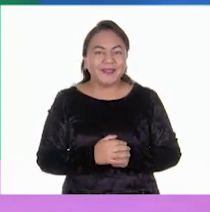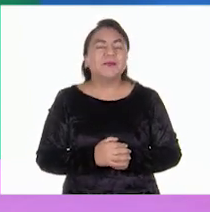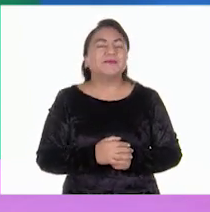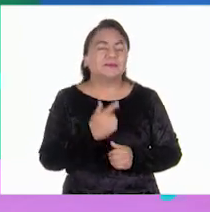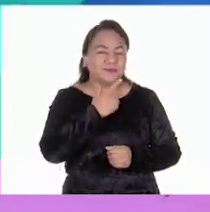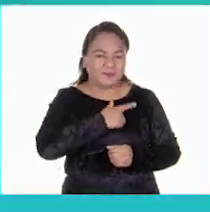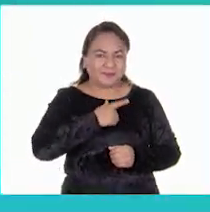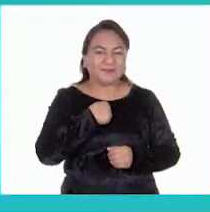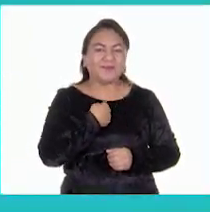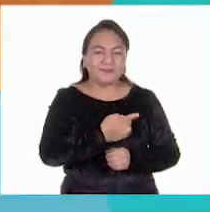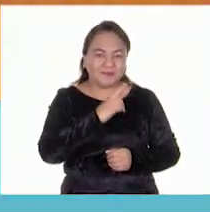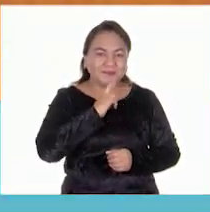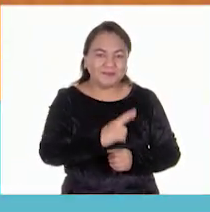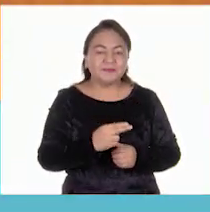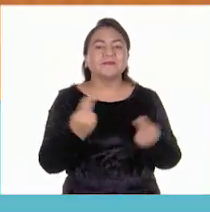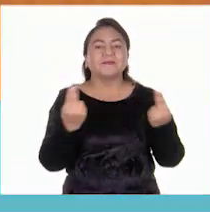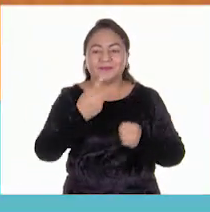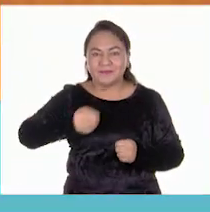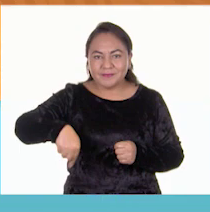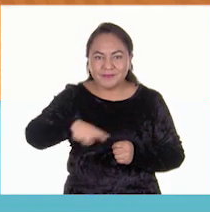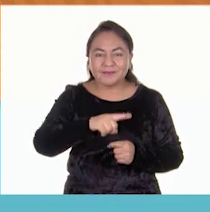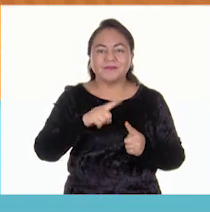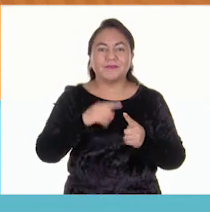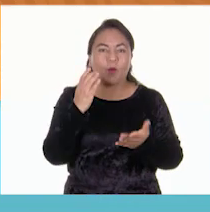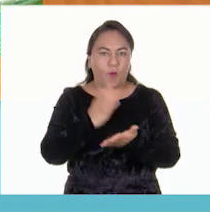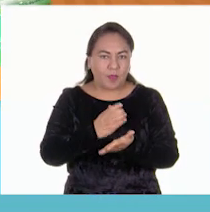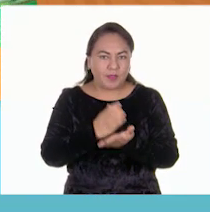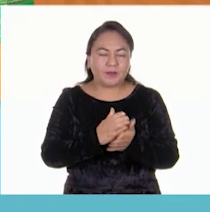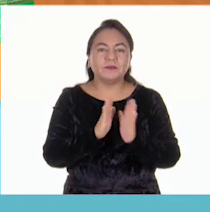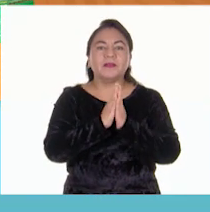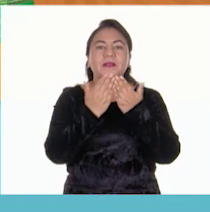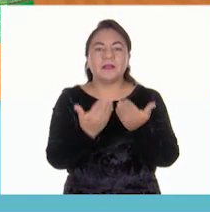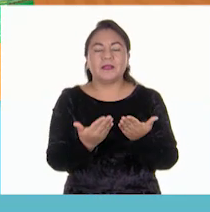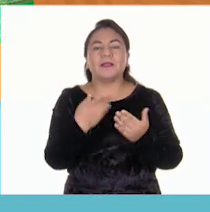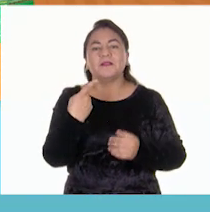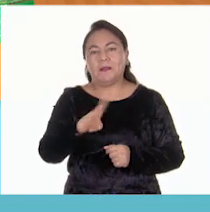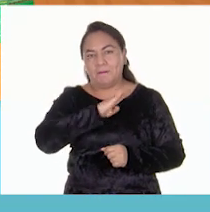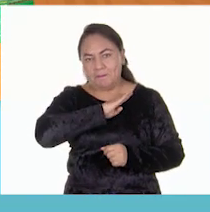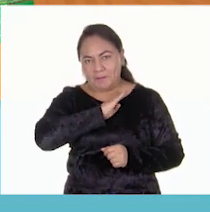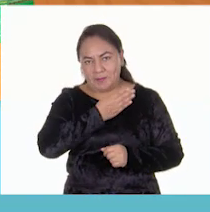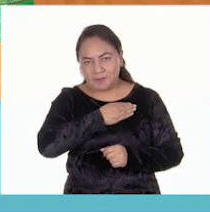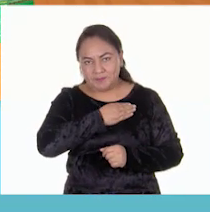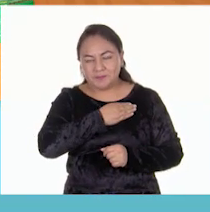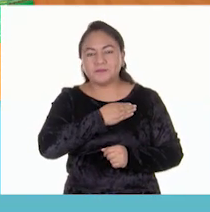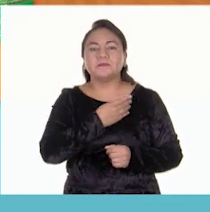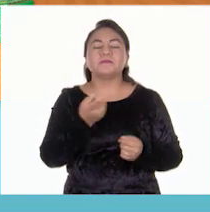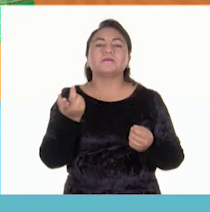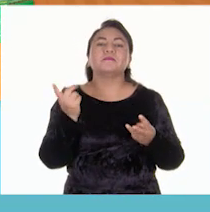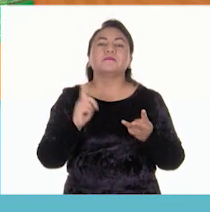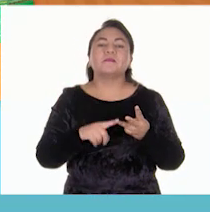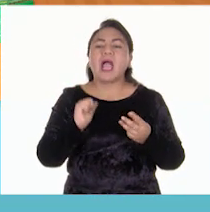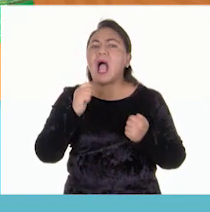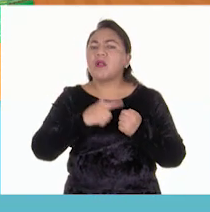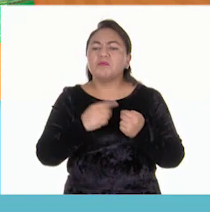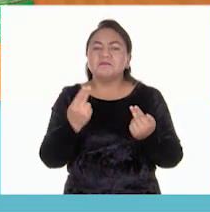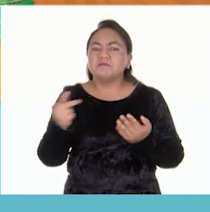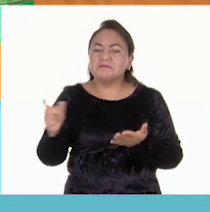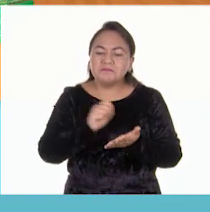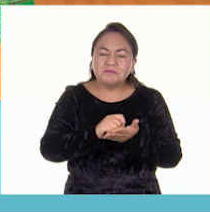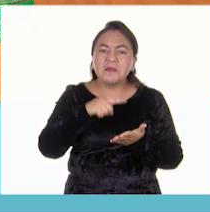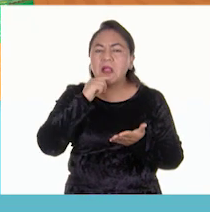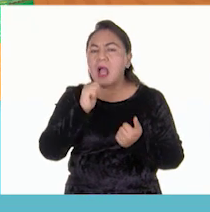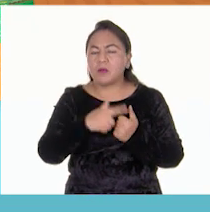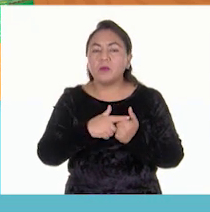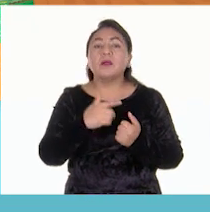te contesto, Tom. Vamos a necesitar cuaderno, libro de texto de español, algo con que anotar y, de